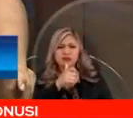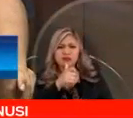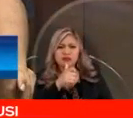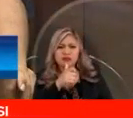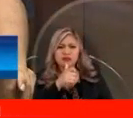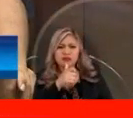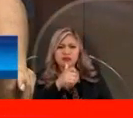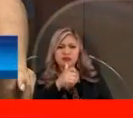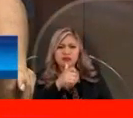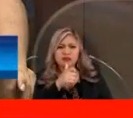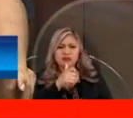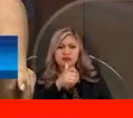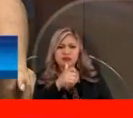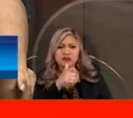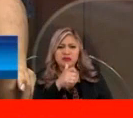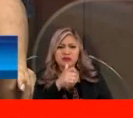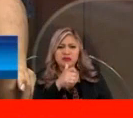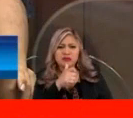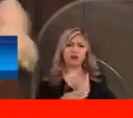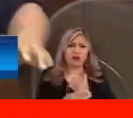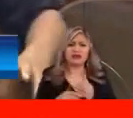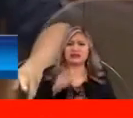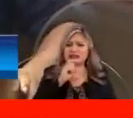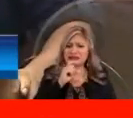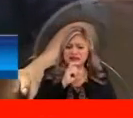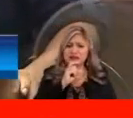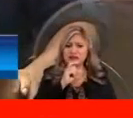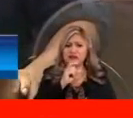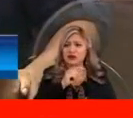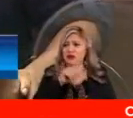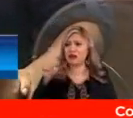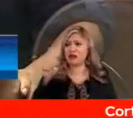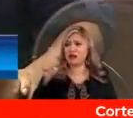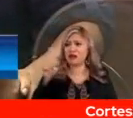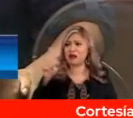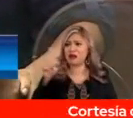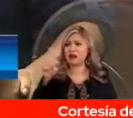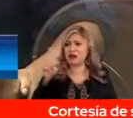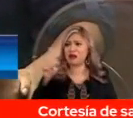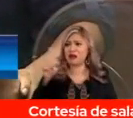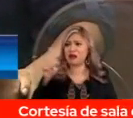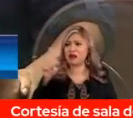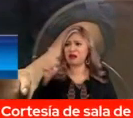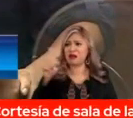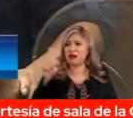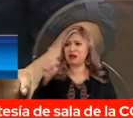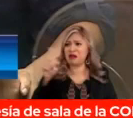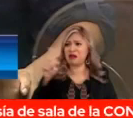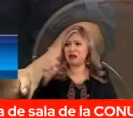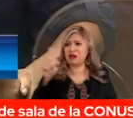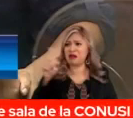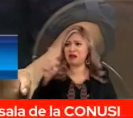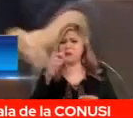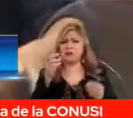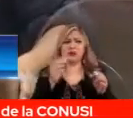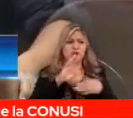No la están cargando los multimillonarios que hace una semana estaban afuera promocionado por todos los medios de comunicación y